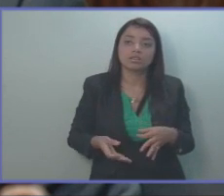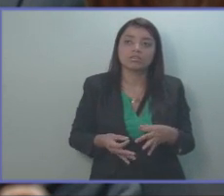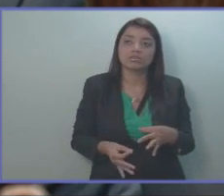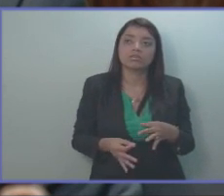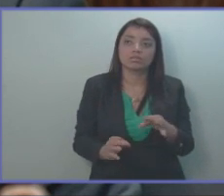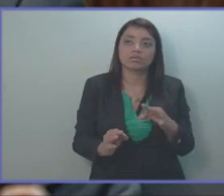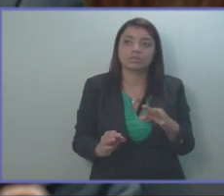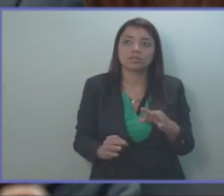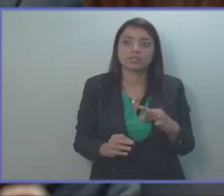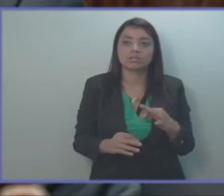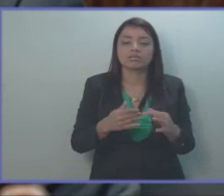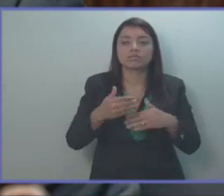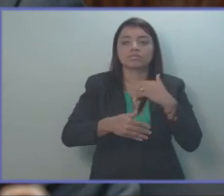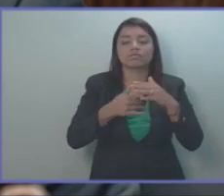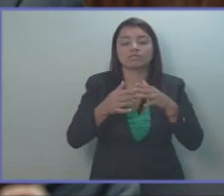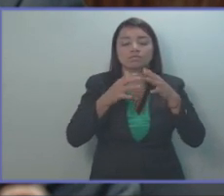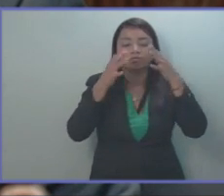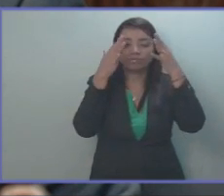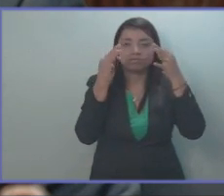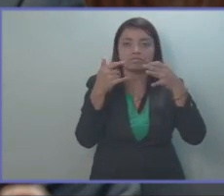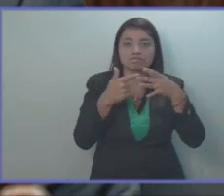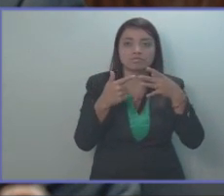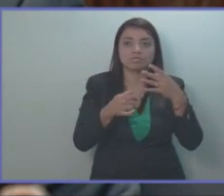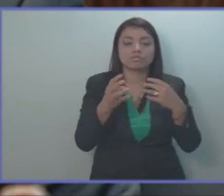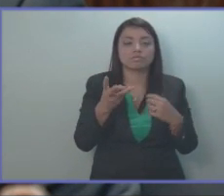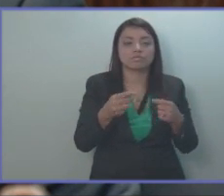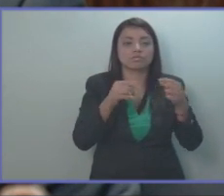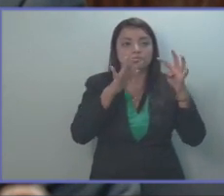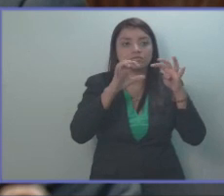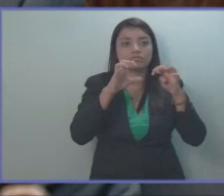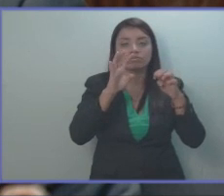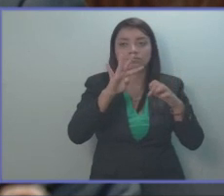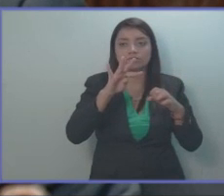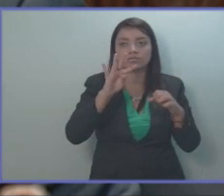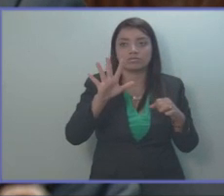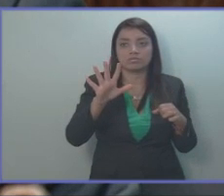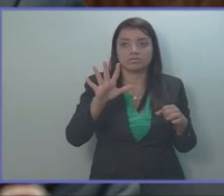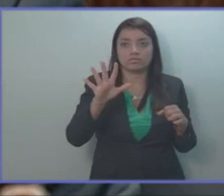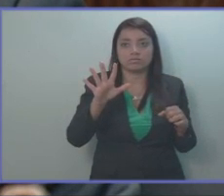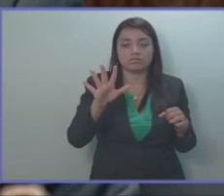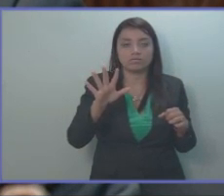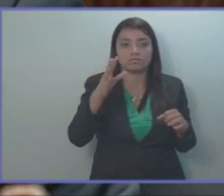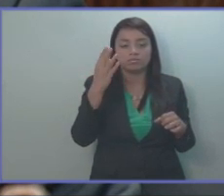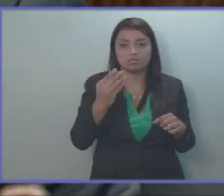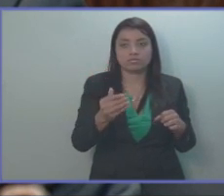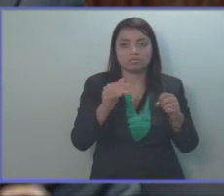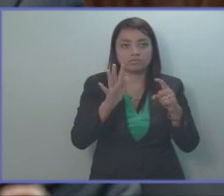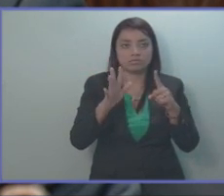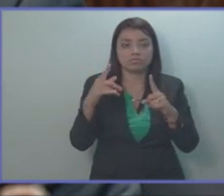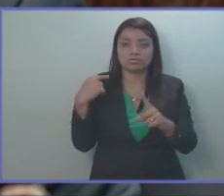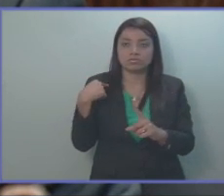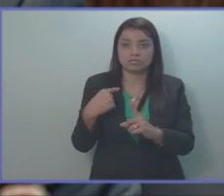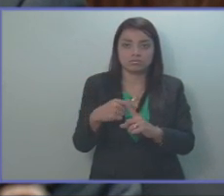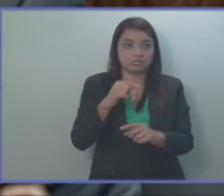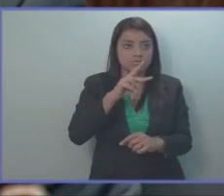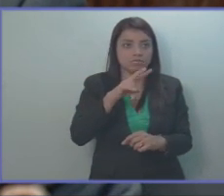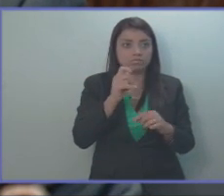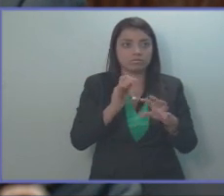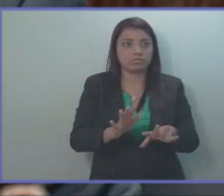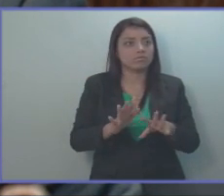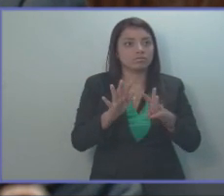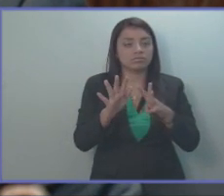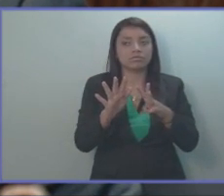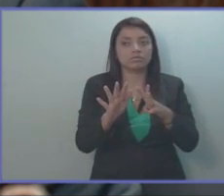comprenden en el decreto legislativo número 945 de fecha 6 de abril de